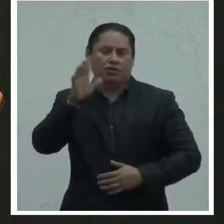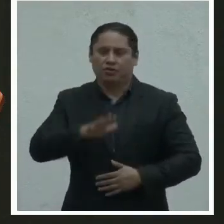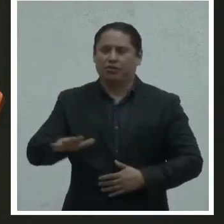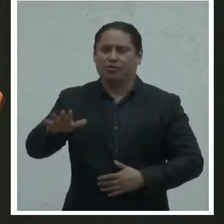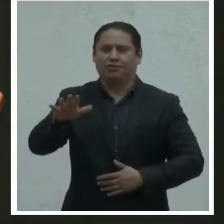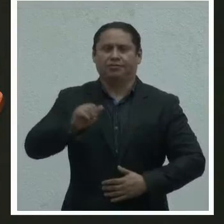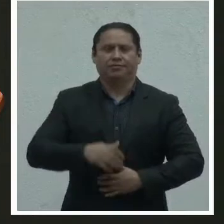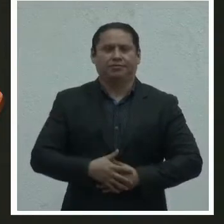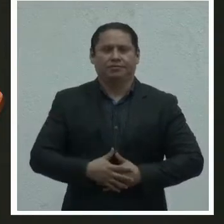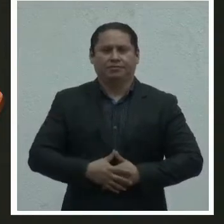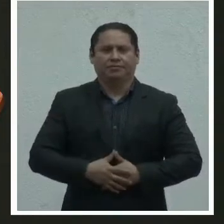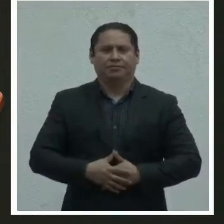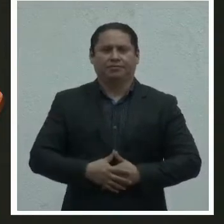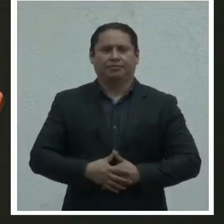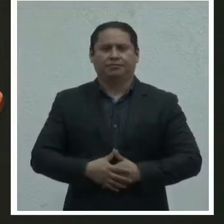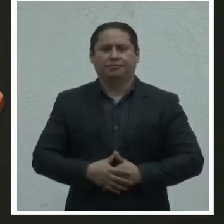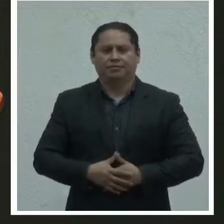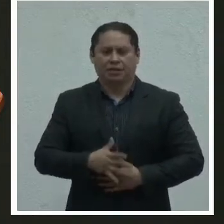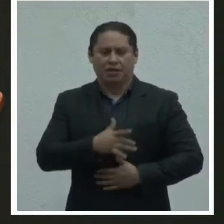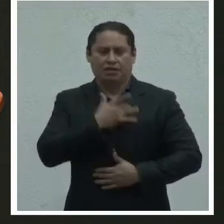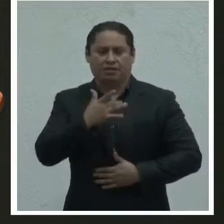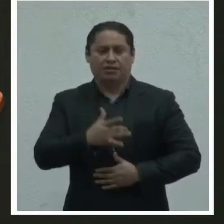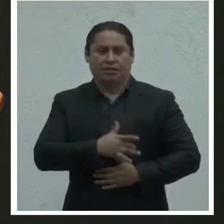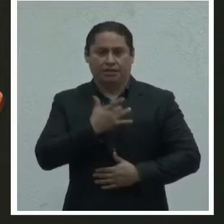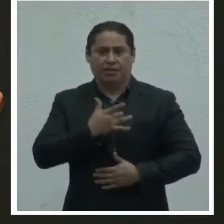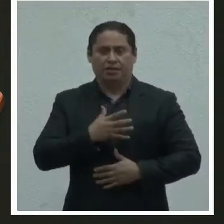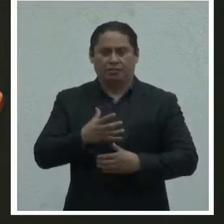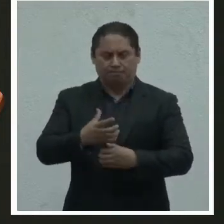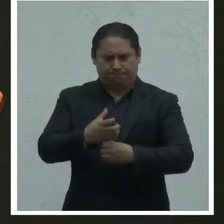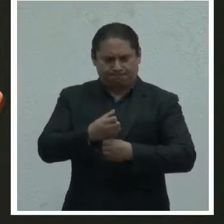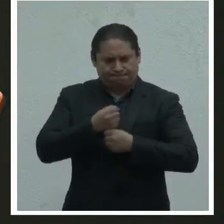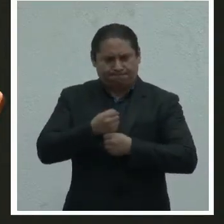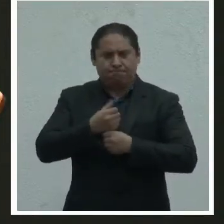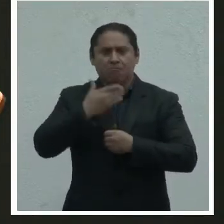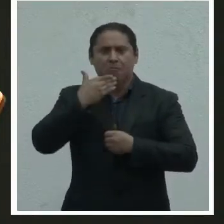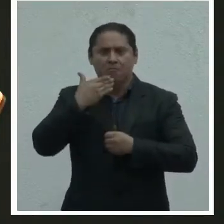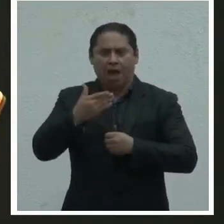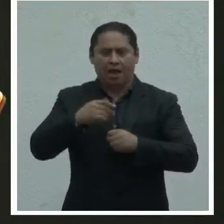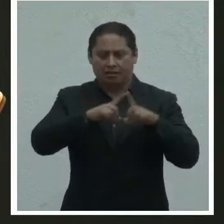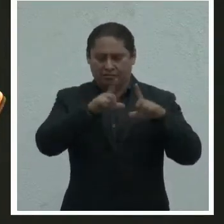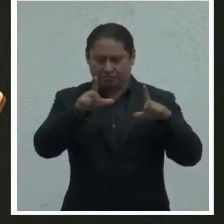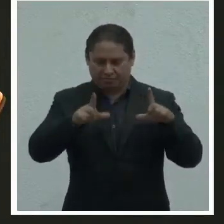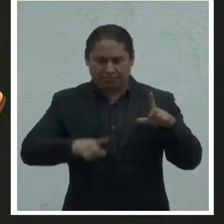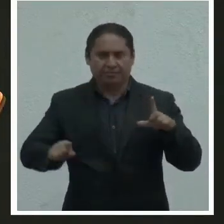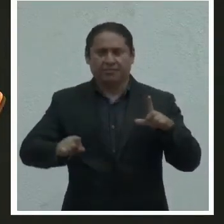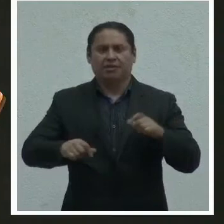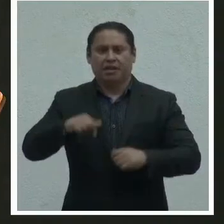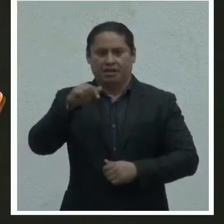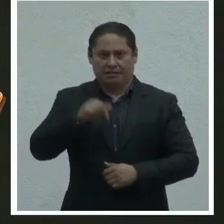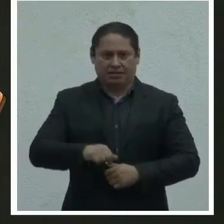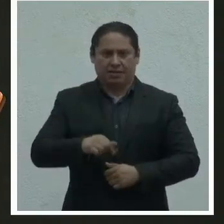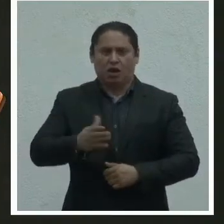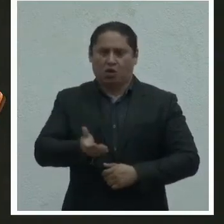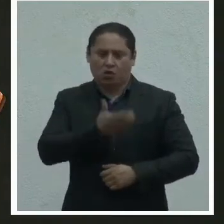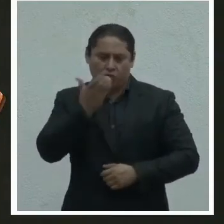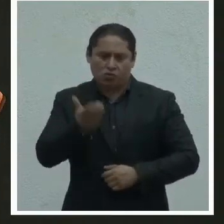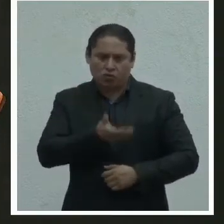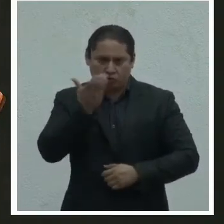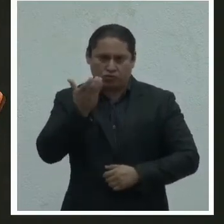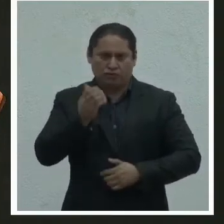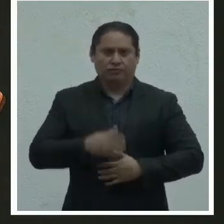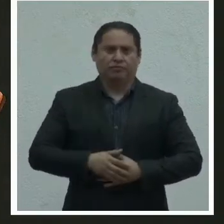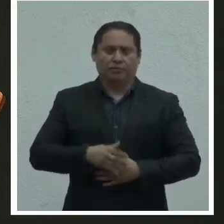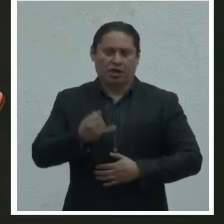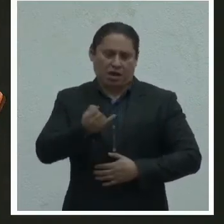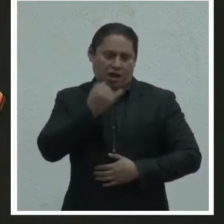legisladores. El sentido de pertenencia y el orgullo de ser mexicanos, nuestras costumbres,